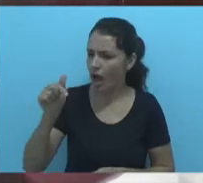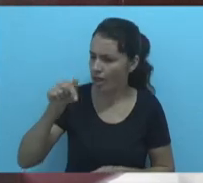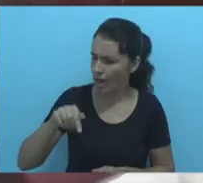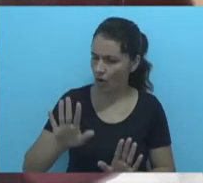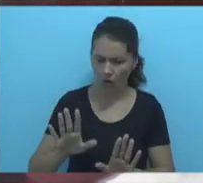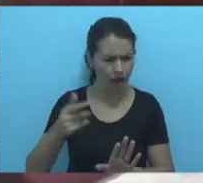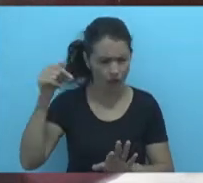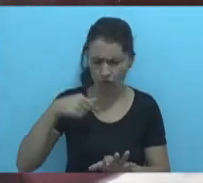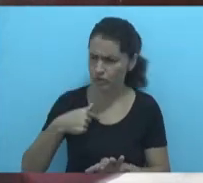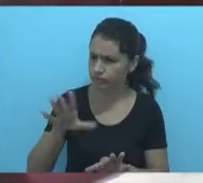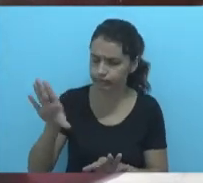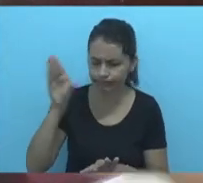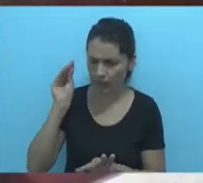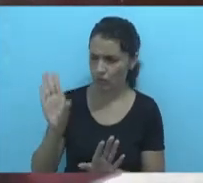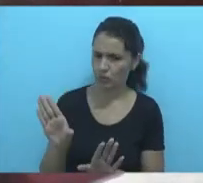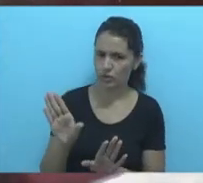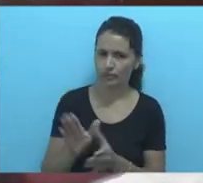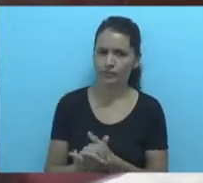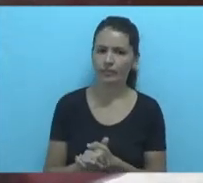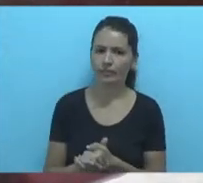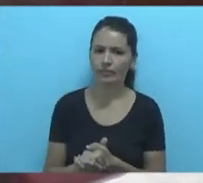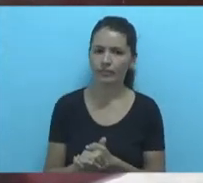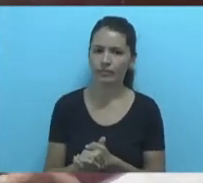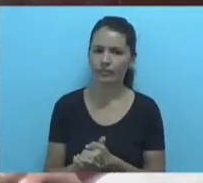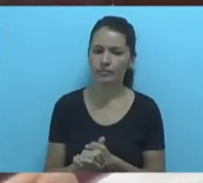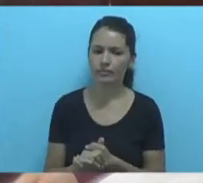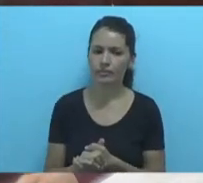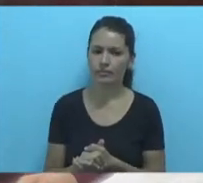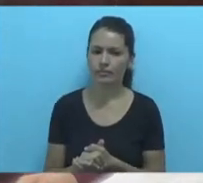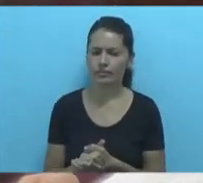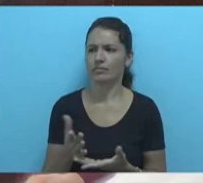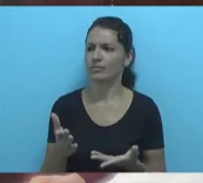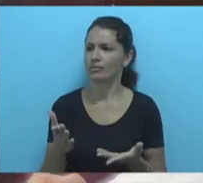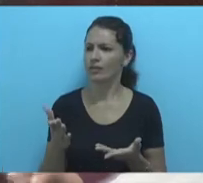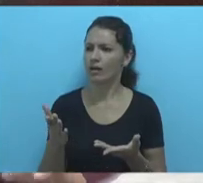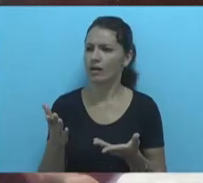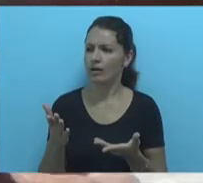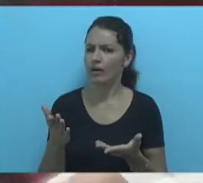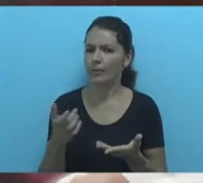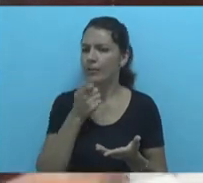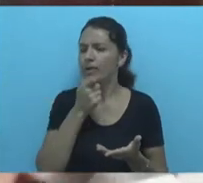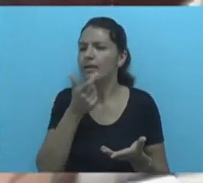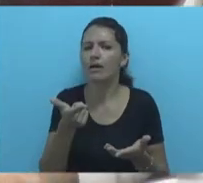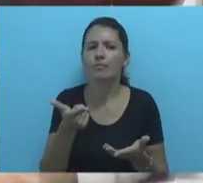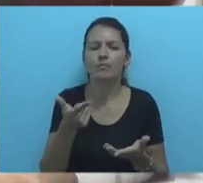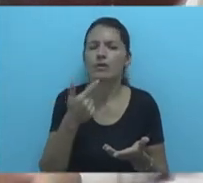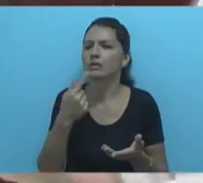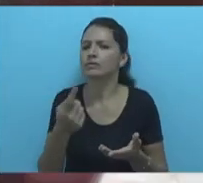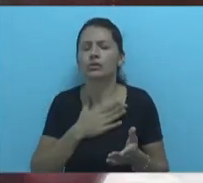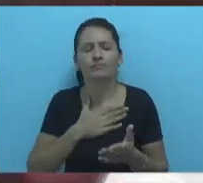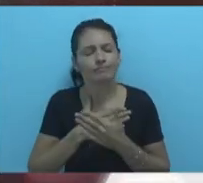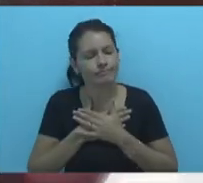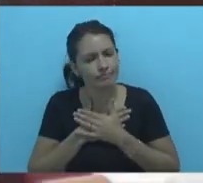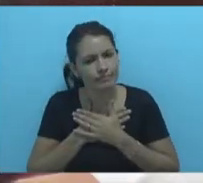quise intervenir antes porque la verdad no le agregamos nada al discurso, pero hay cuestiones que se dicen livianamente. Con todo el cariño que